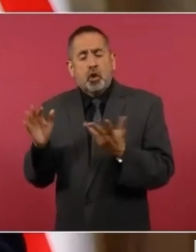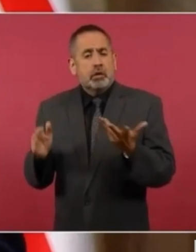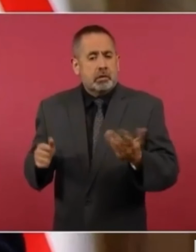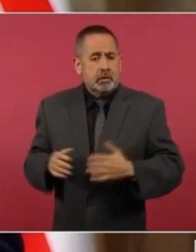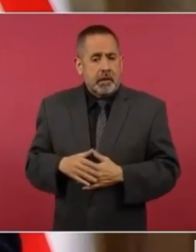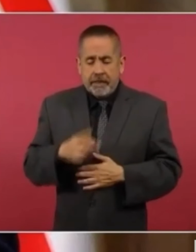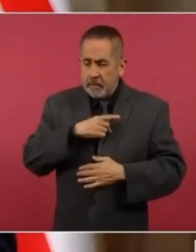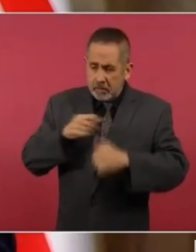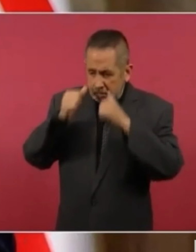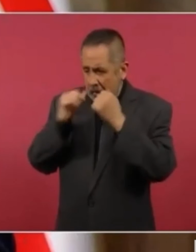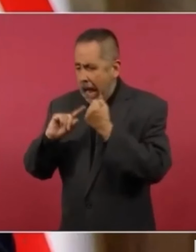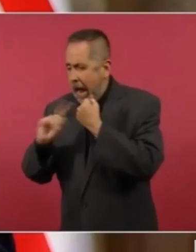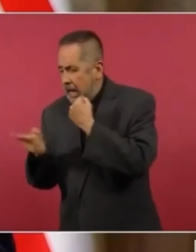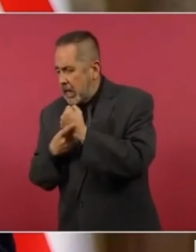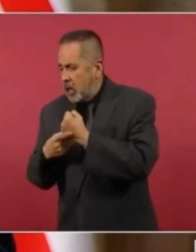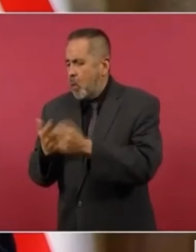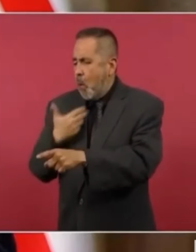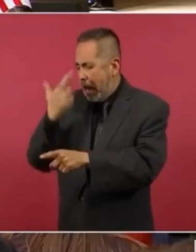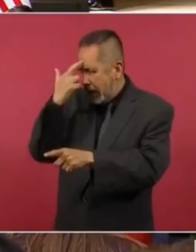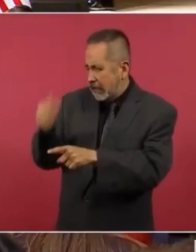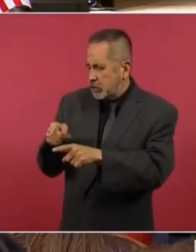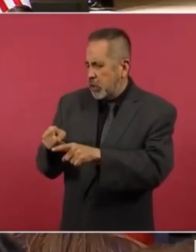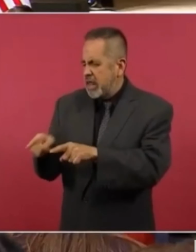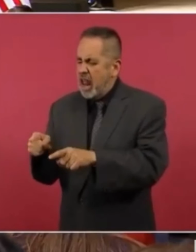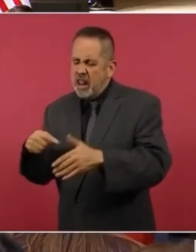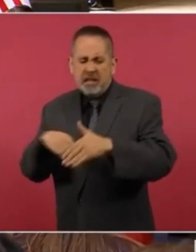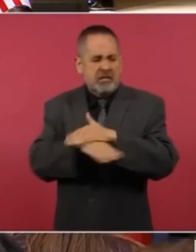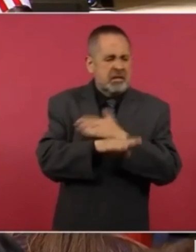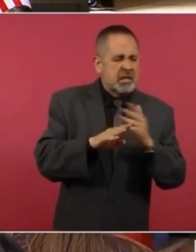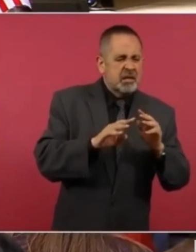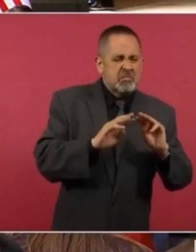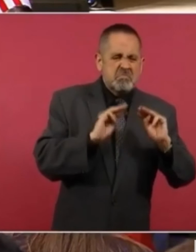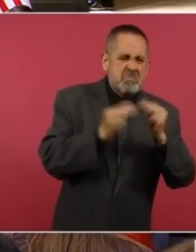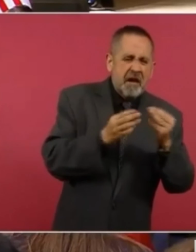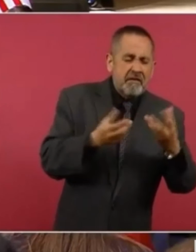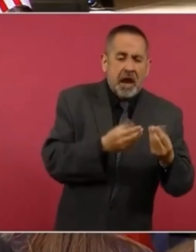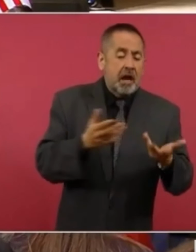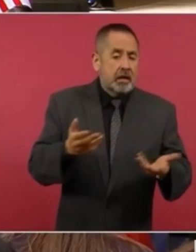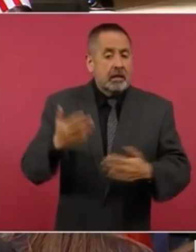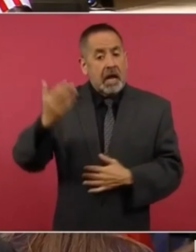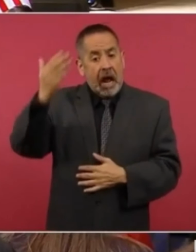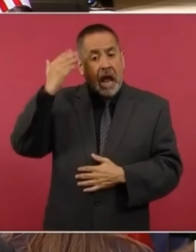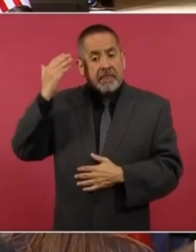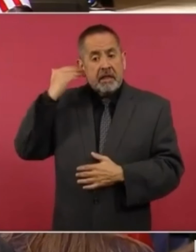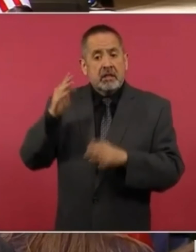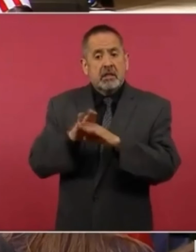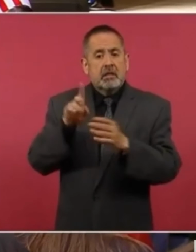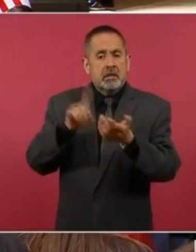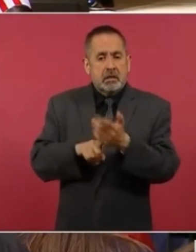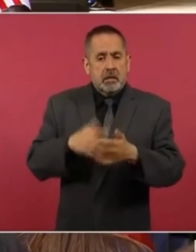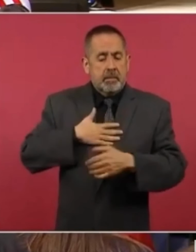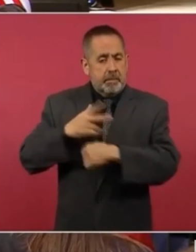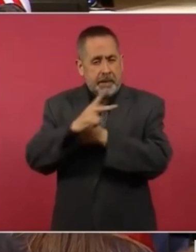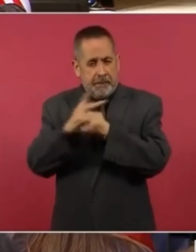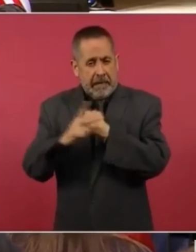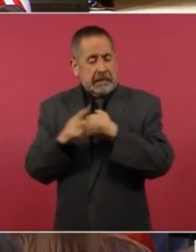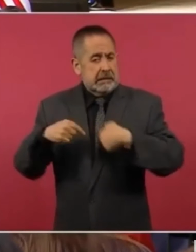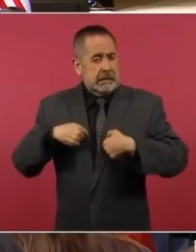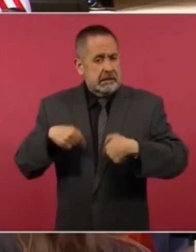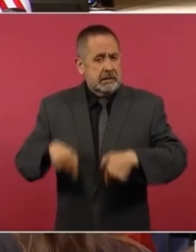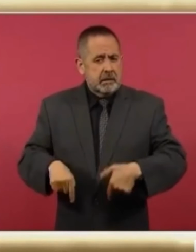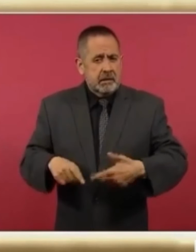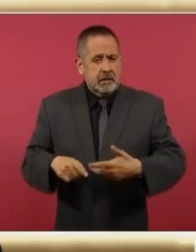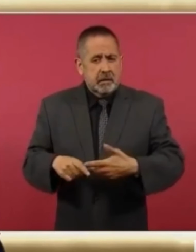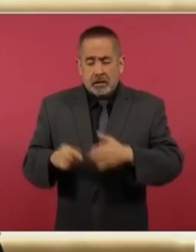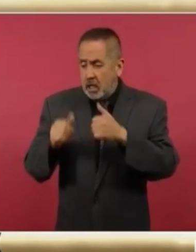hay que atender las causas. Antes, en el caso de nuestro país, no